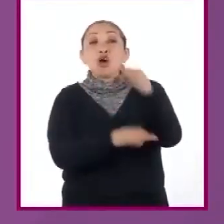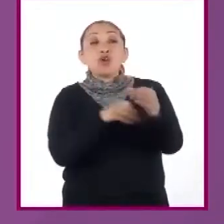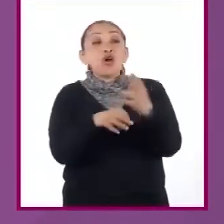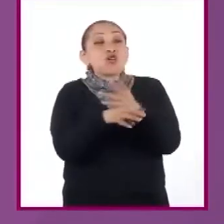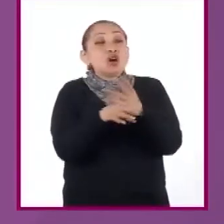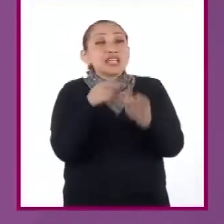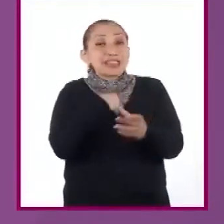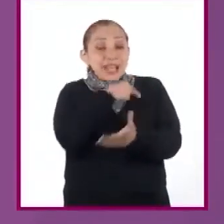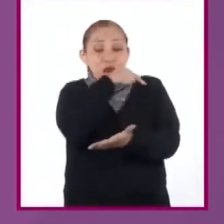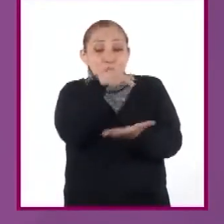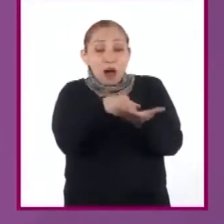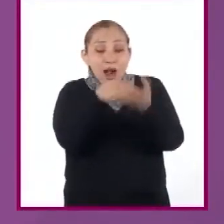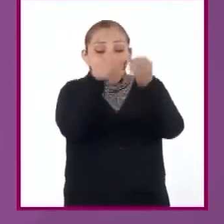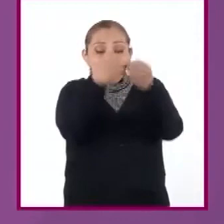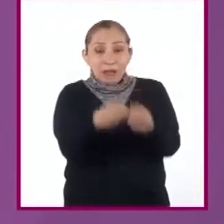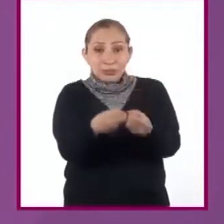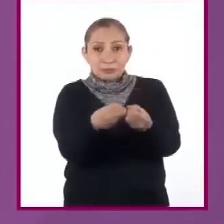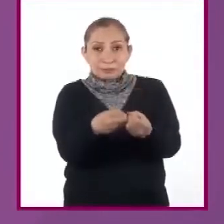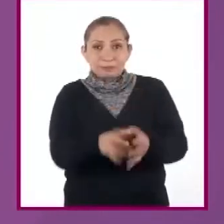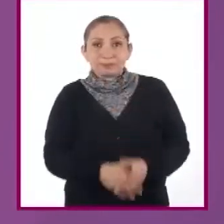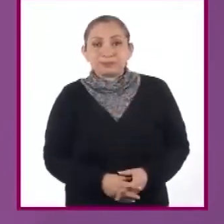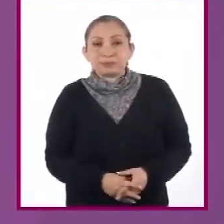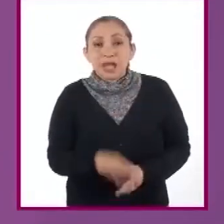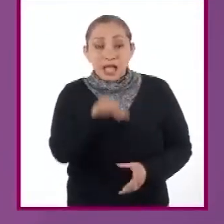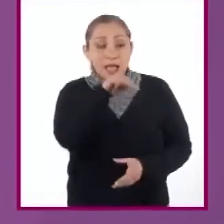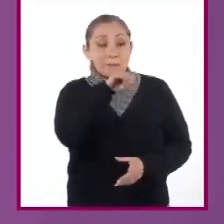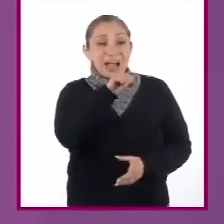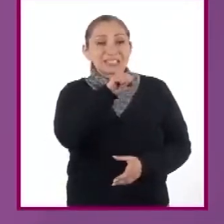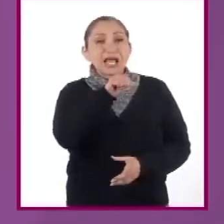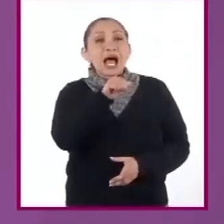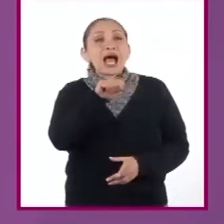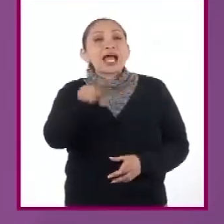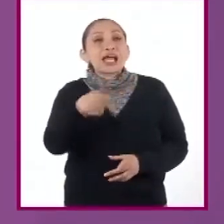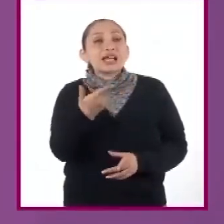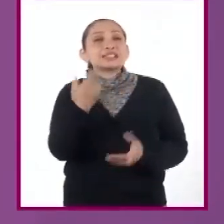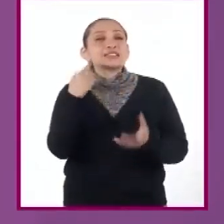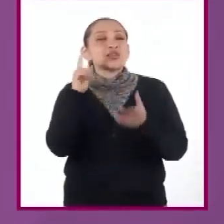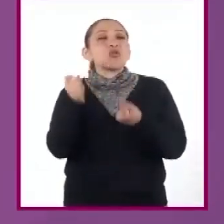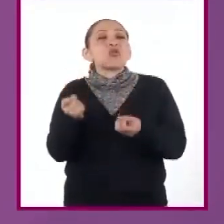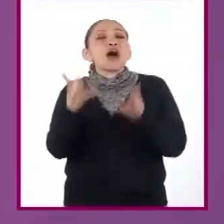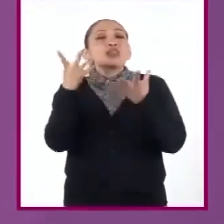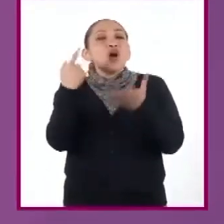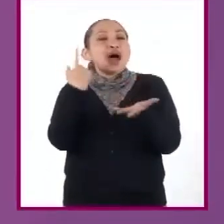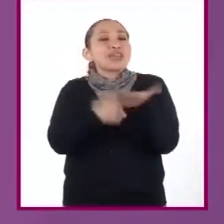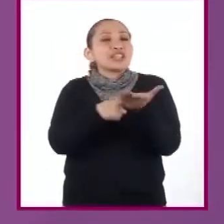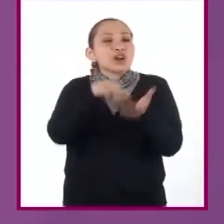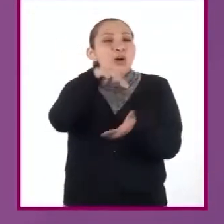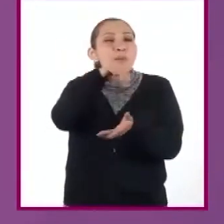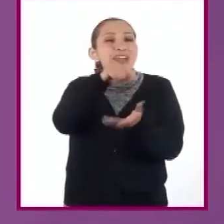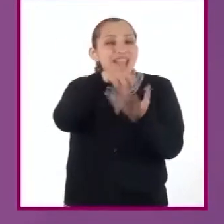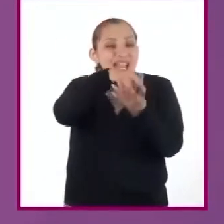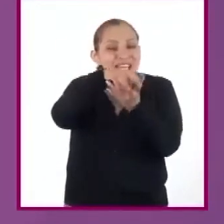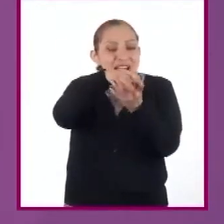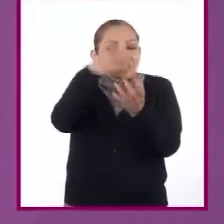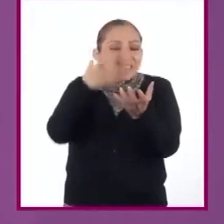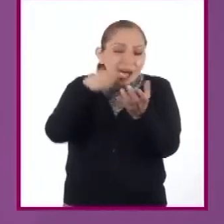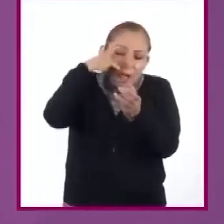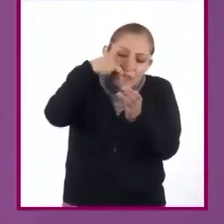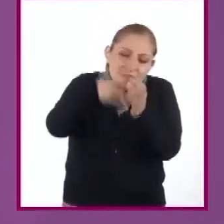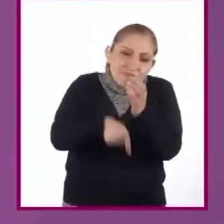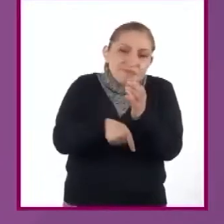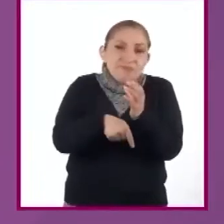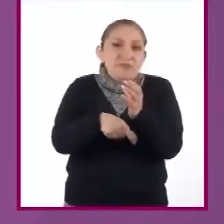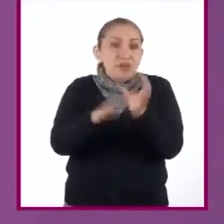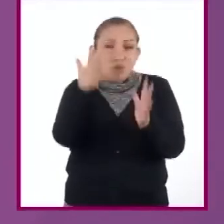que ocupa un lugar en el espacio. La masa es una medida de la cantidad de materia que contiene un objeto.